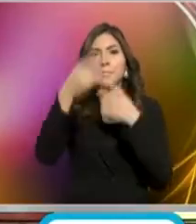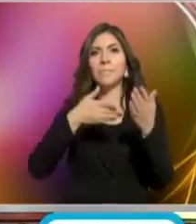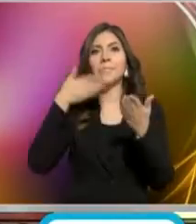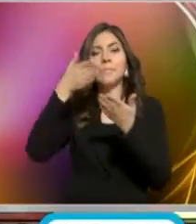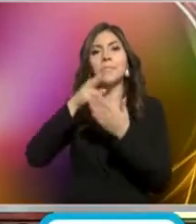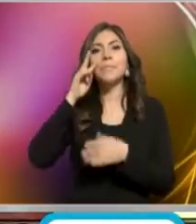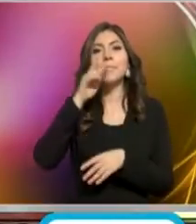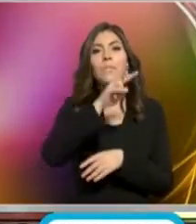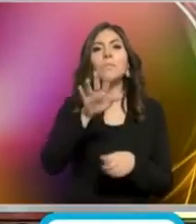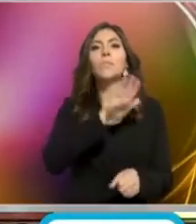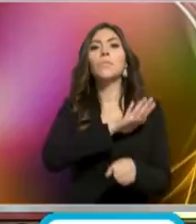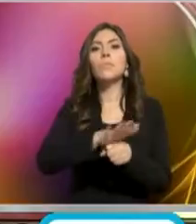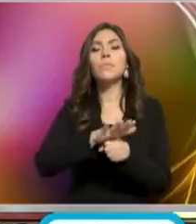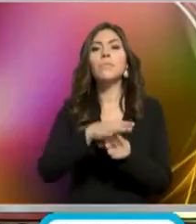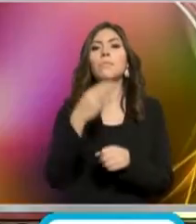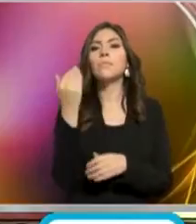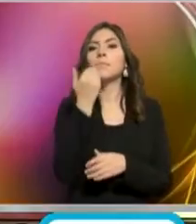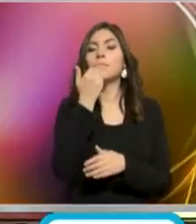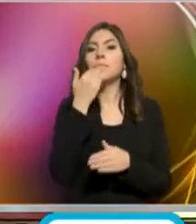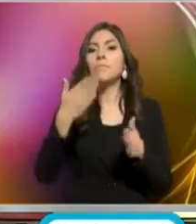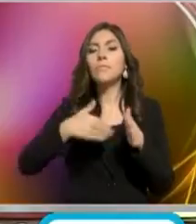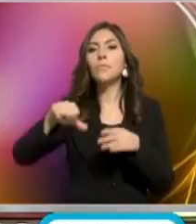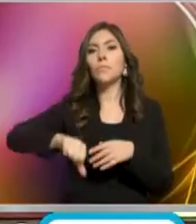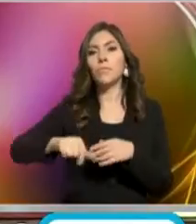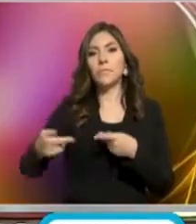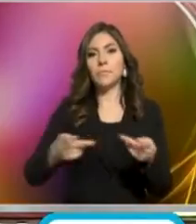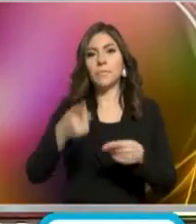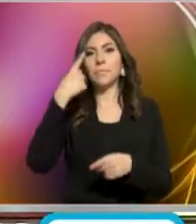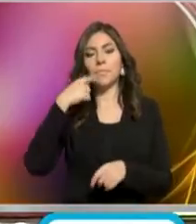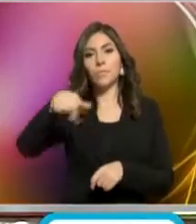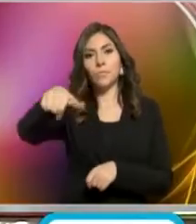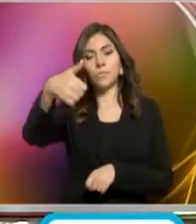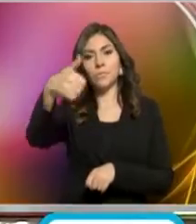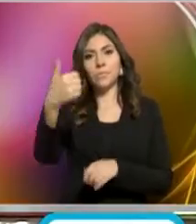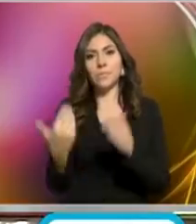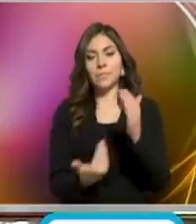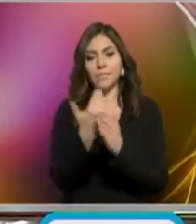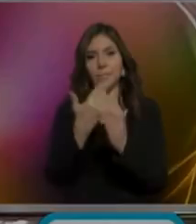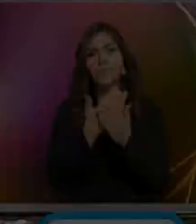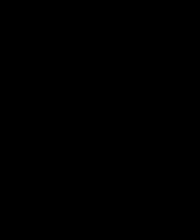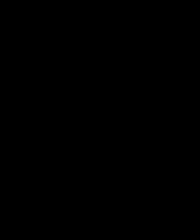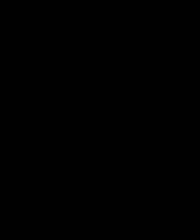para ver cuál es la receta que nos tienen el día de hoy preparada para las 11 de la mañana? Y ahora regresamos.